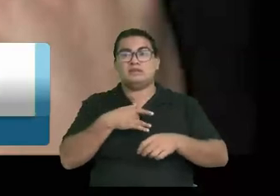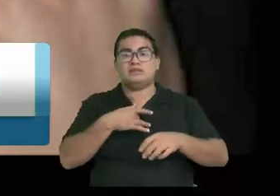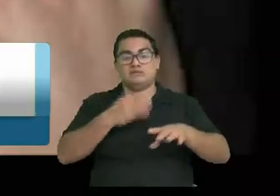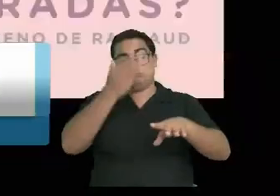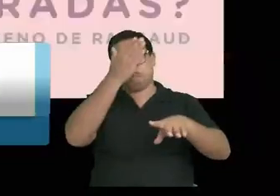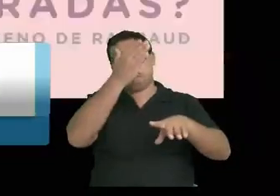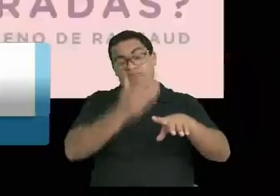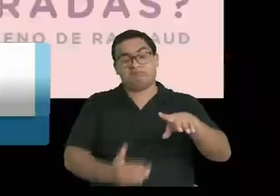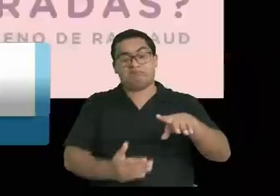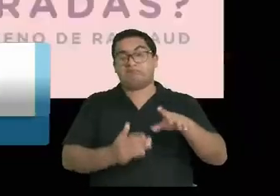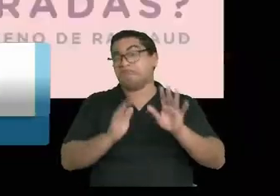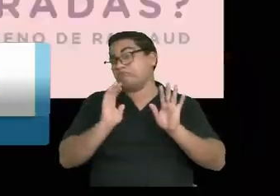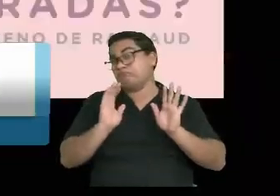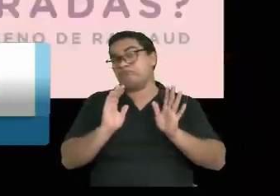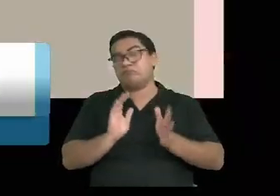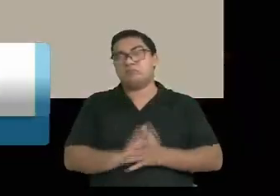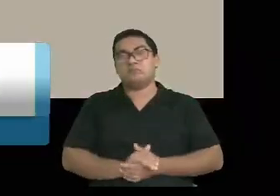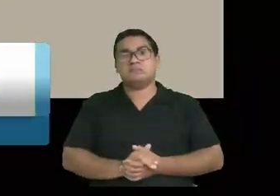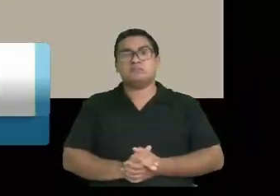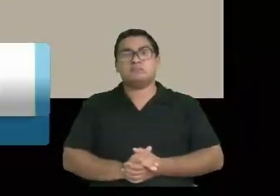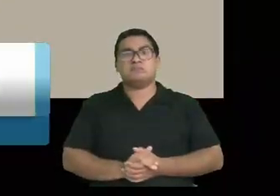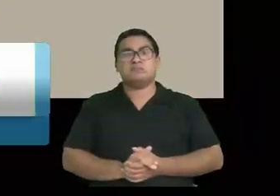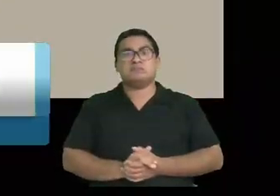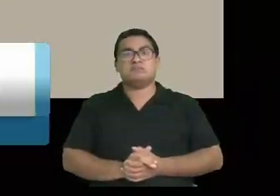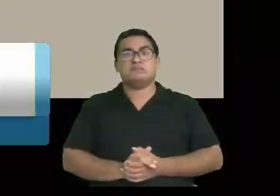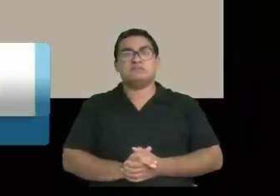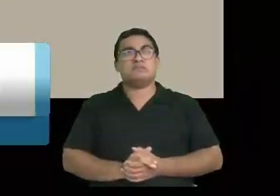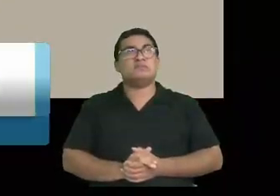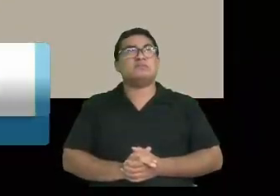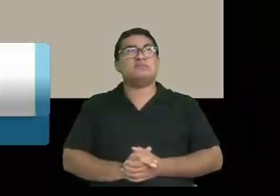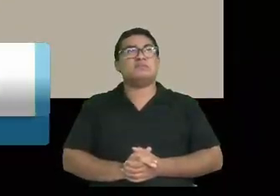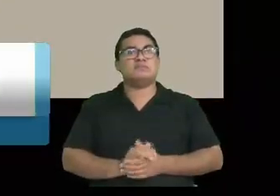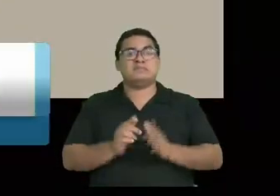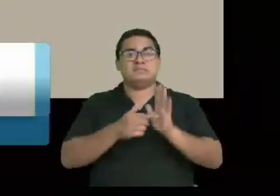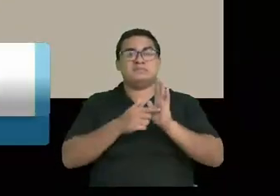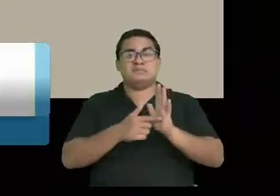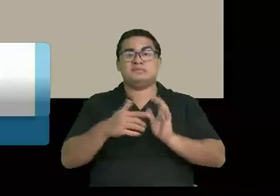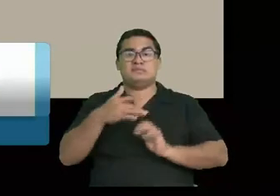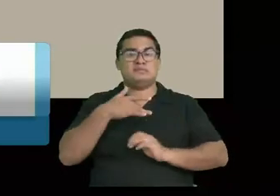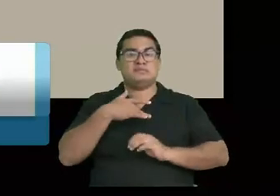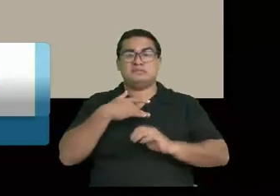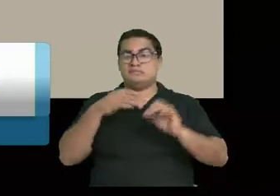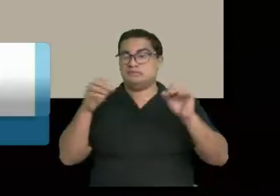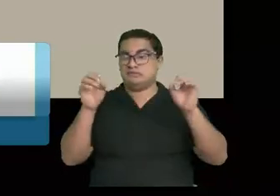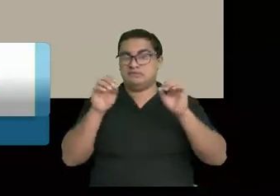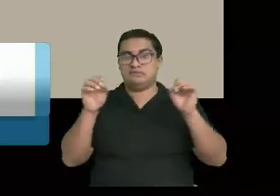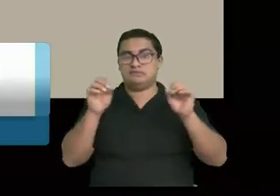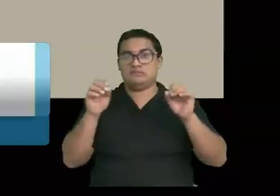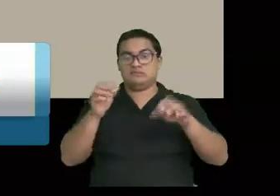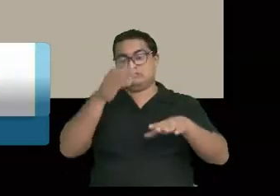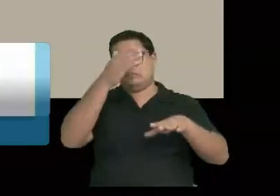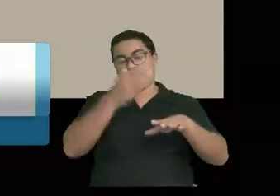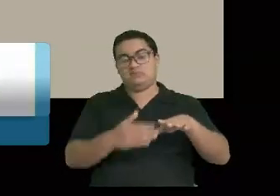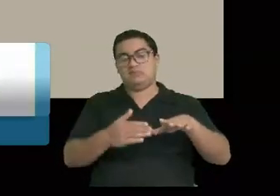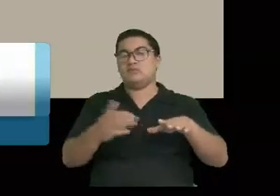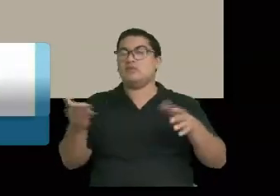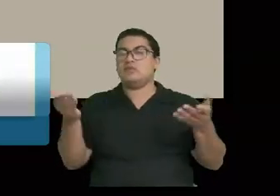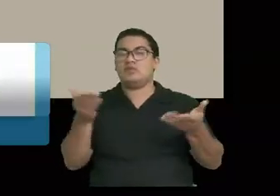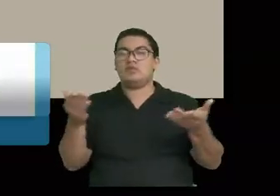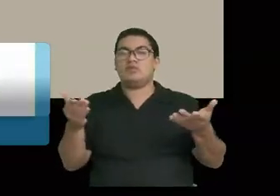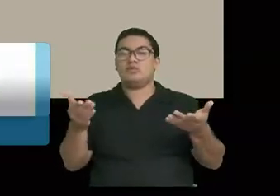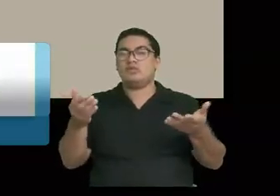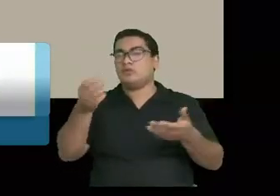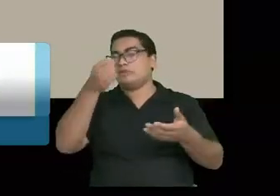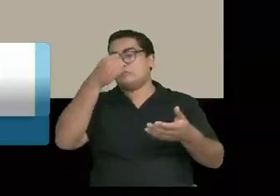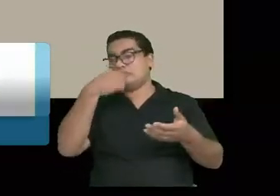una amputación. Amputación. Y de no ser necesario una amputación, doctora, ¿cómo sería?